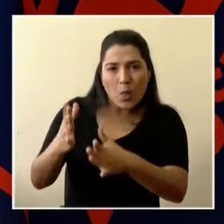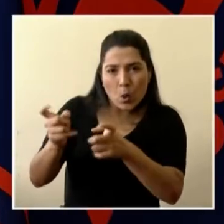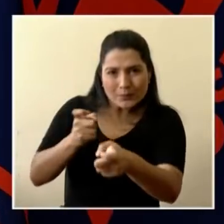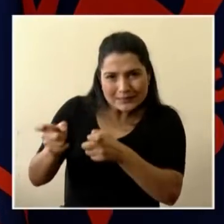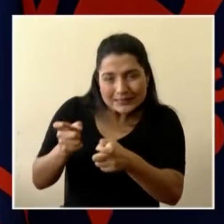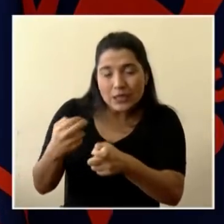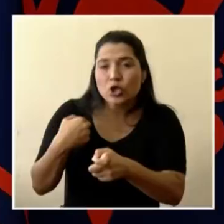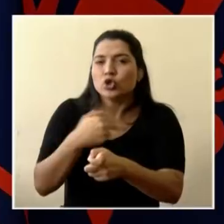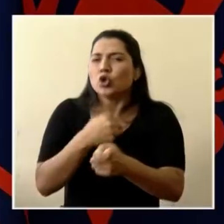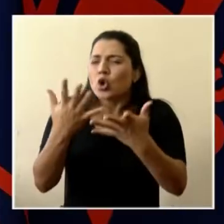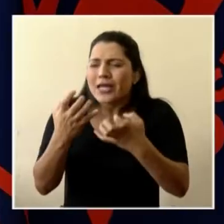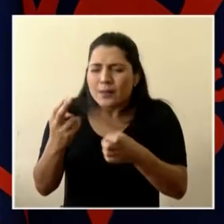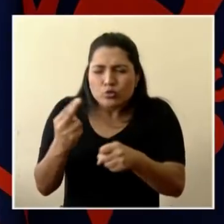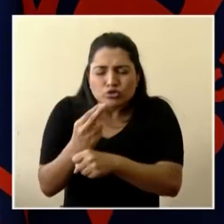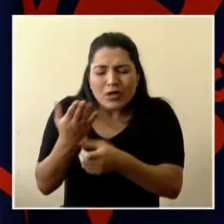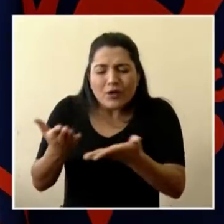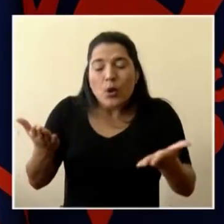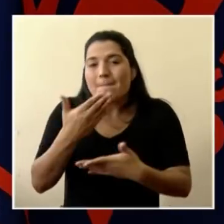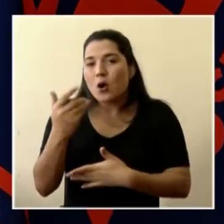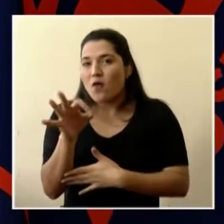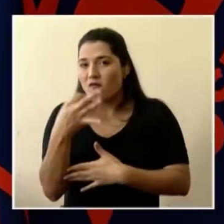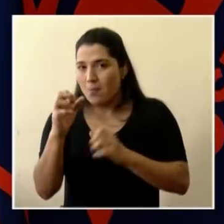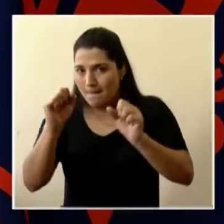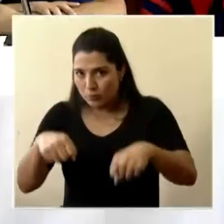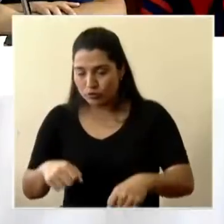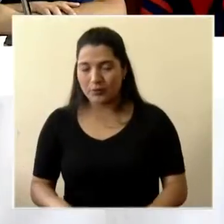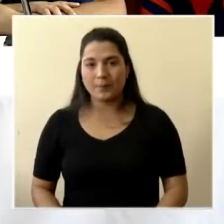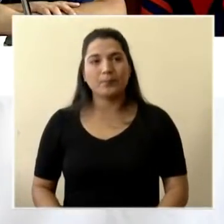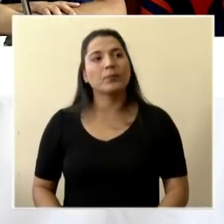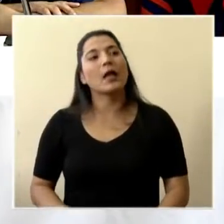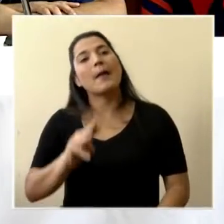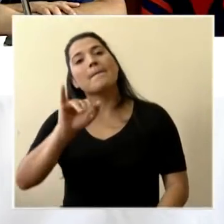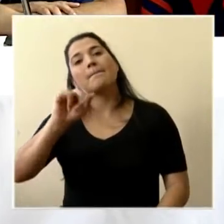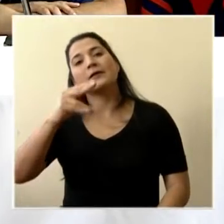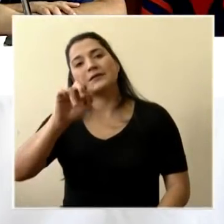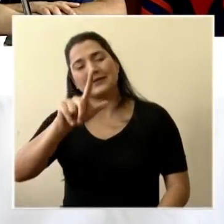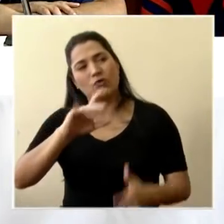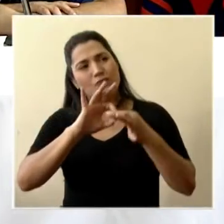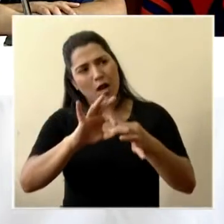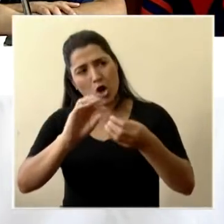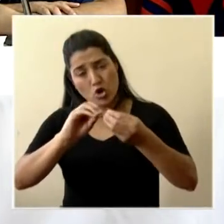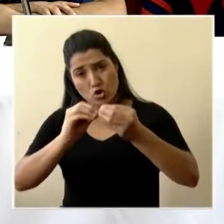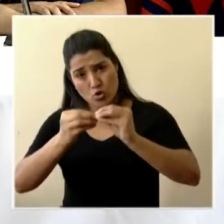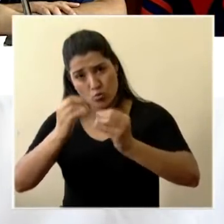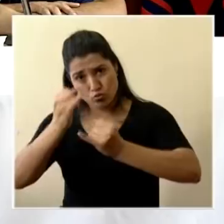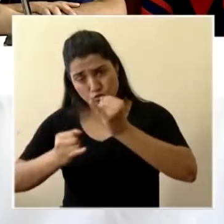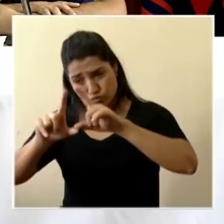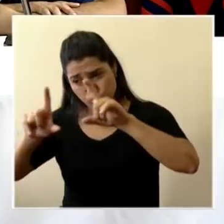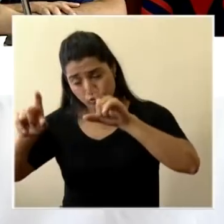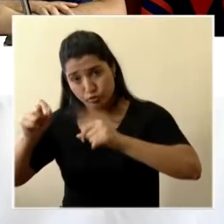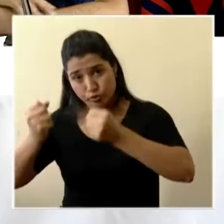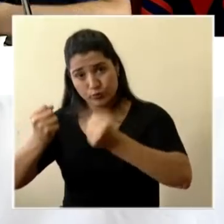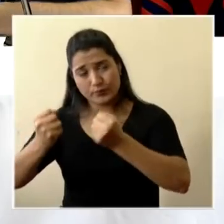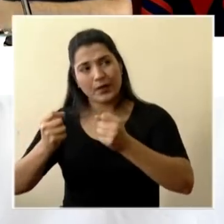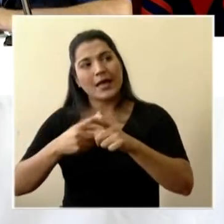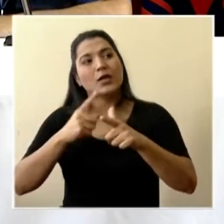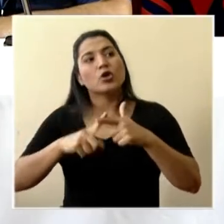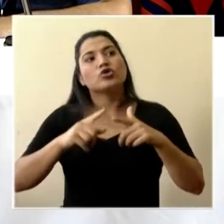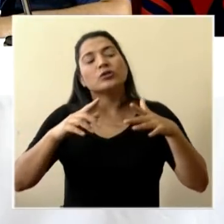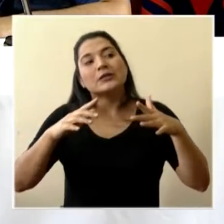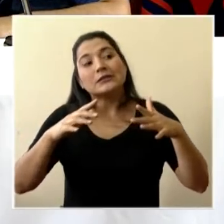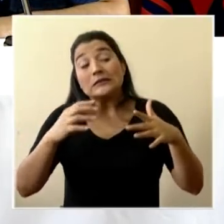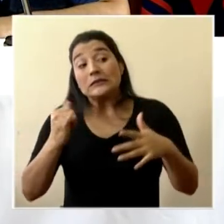mejor forma posible entre todos. Don Michael, siempre sobre las placas, nos consultan que entonces cómo se cubren las